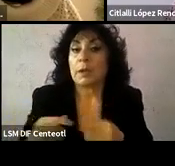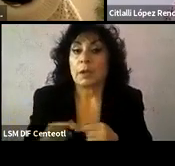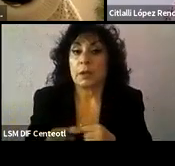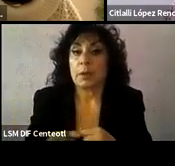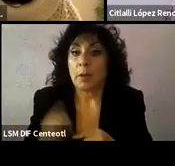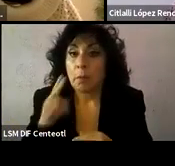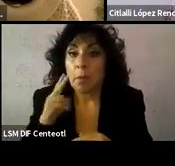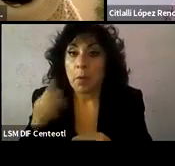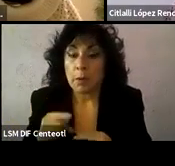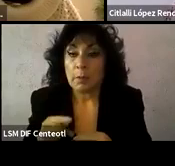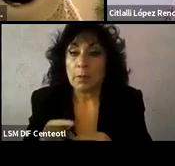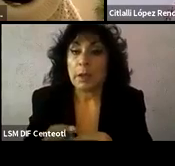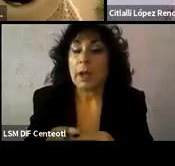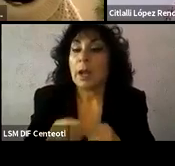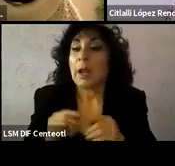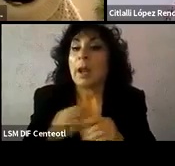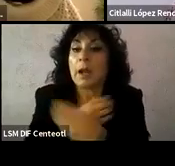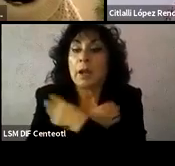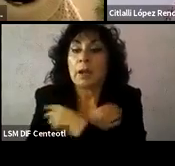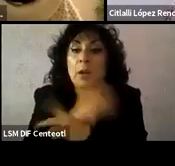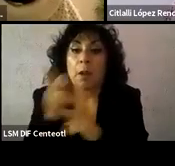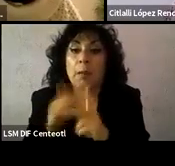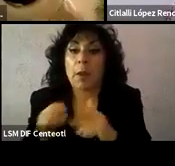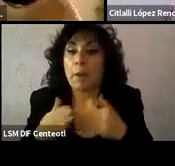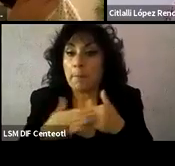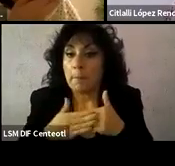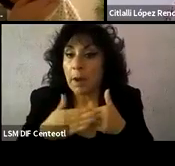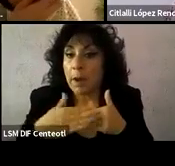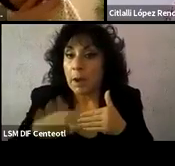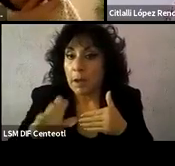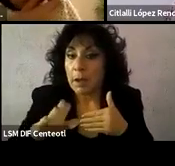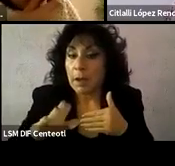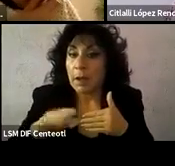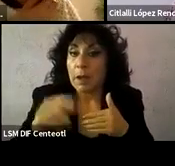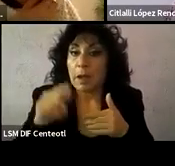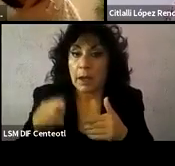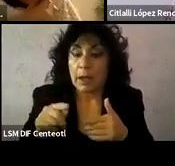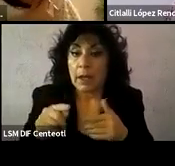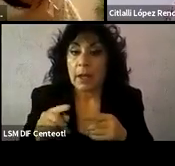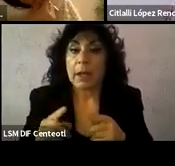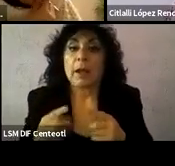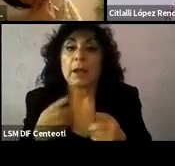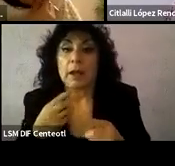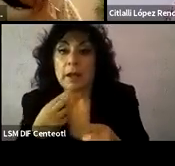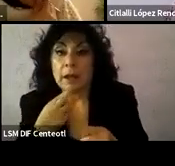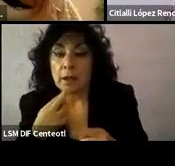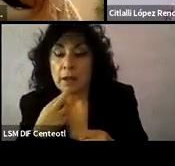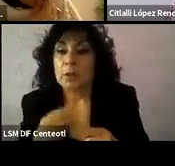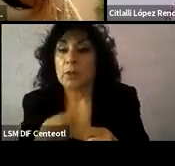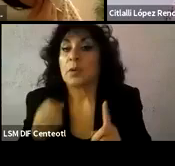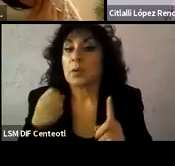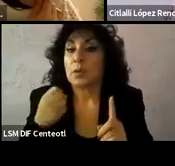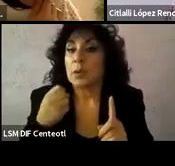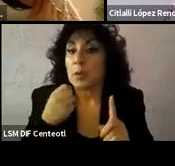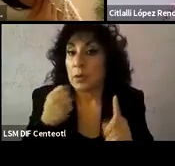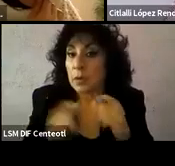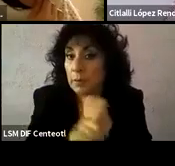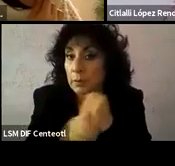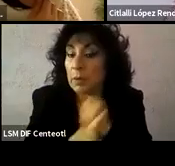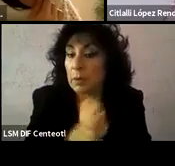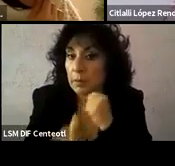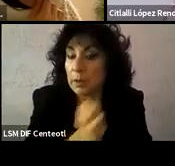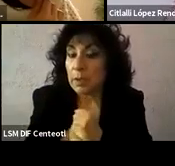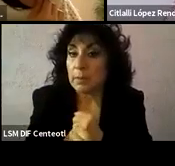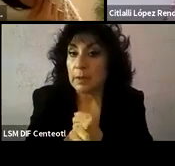implementación de la educación para la paz y las dinámicas de resolución de conflictos en las aulas de la Ciudad de México? ¿Y